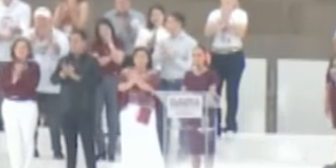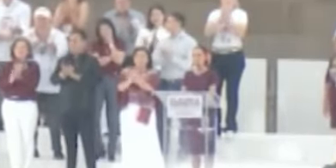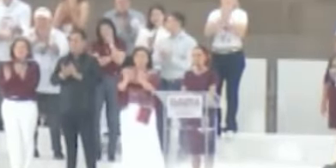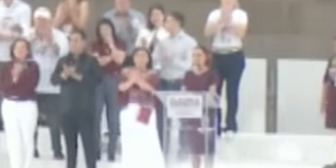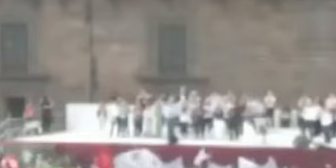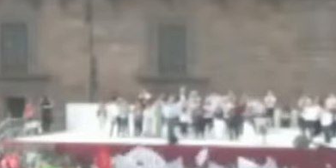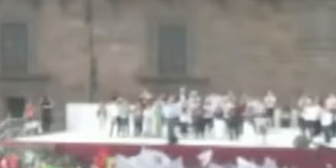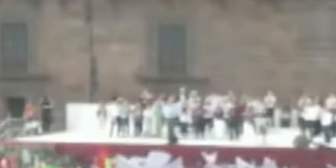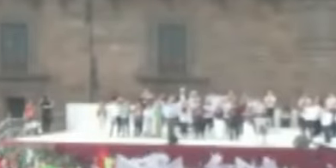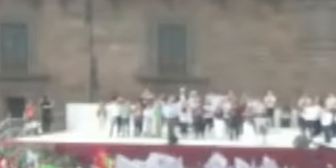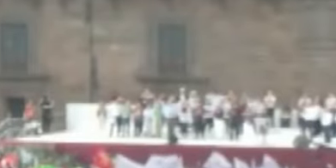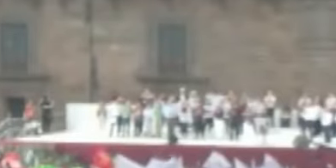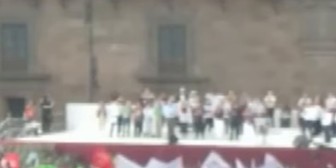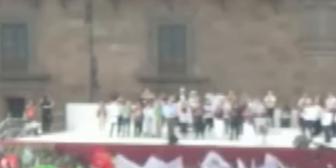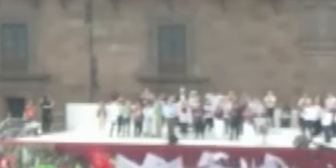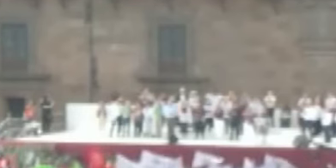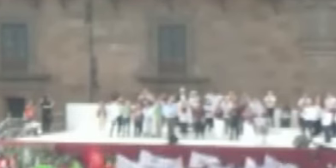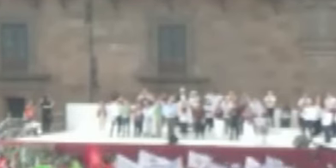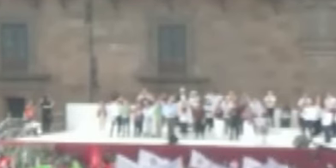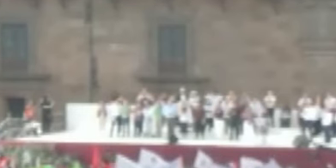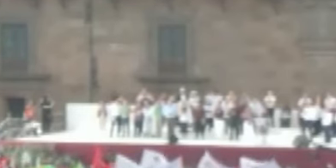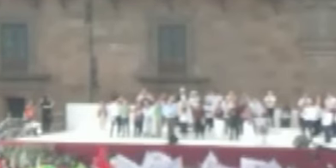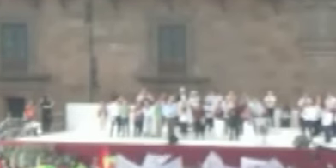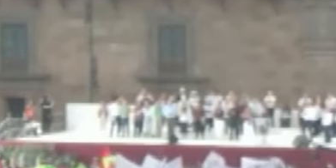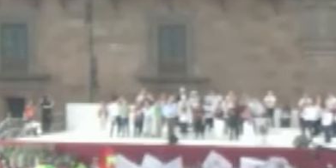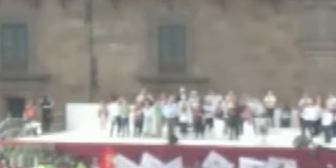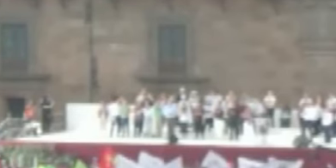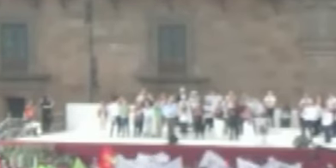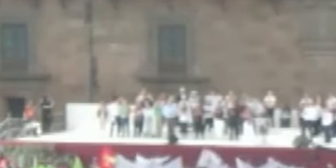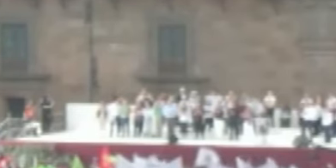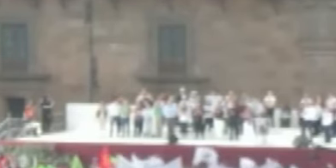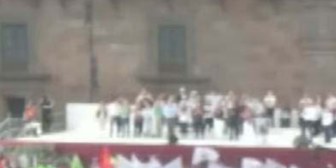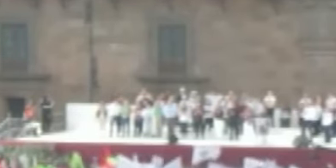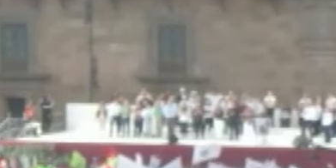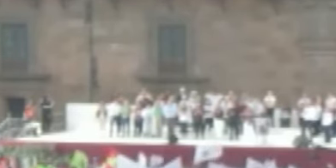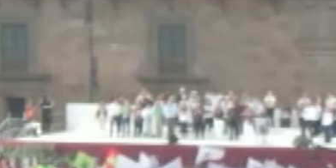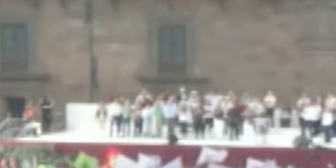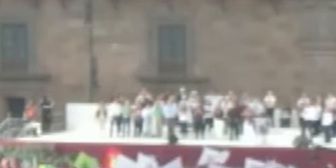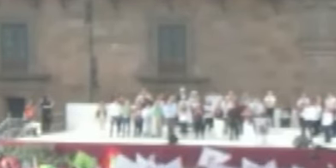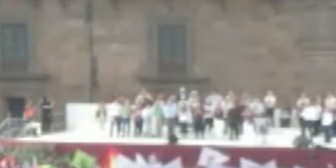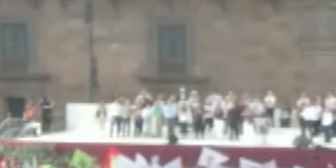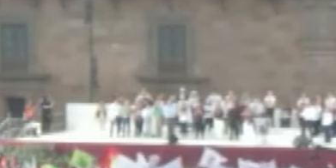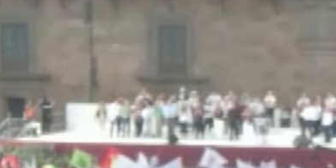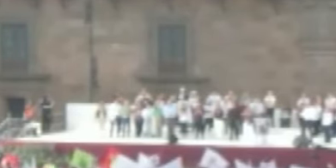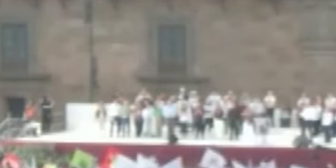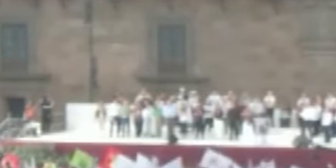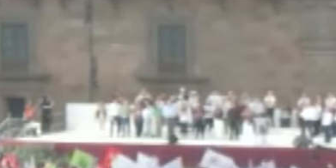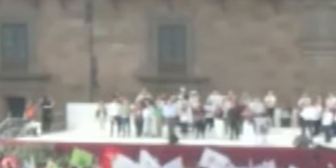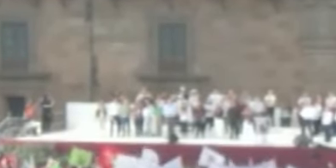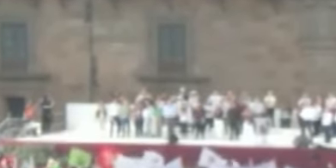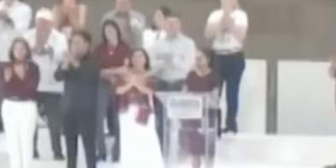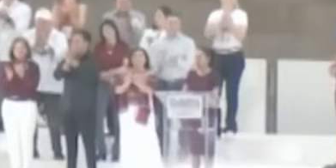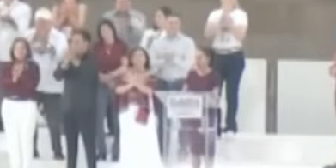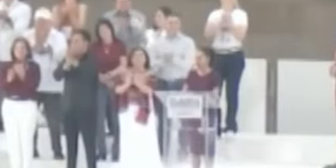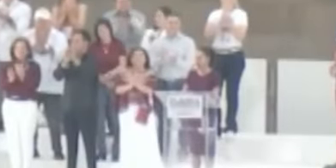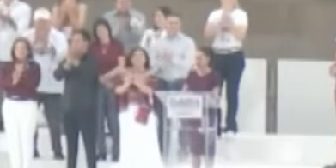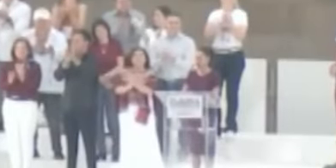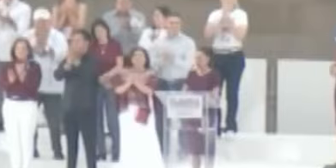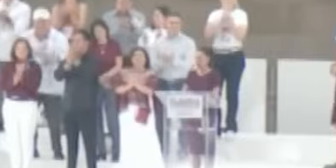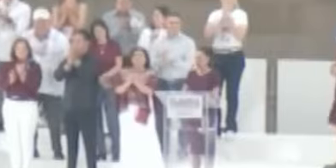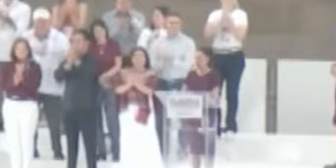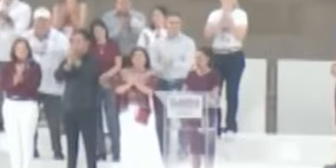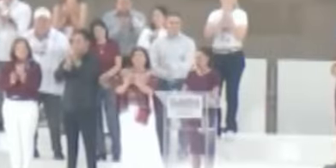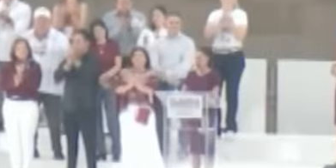a arropar a la candidata de Morena, Partido Verde, y por supuesto Partido del Trabajo, a la presidencia de la República.